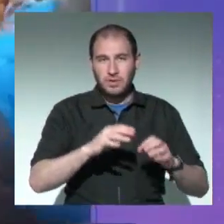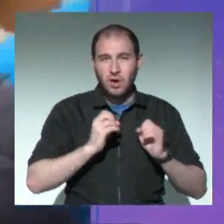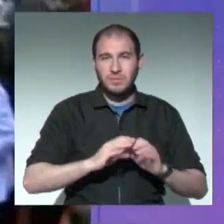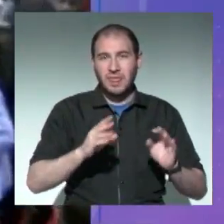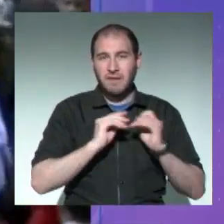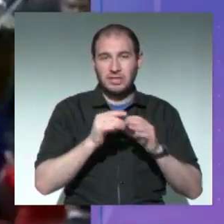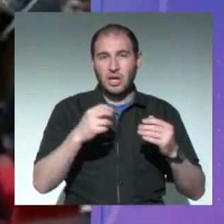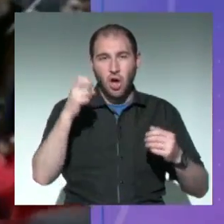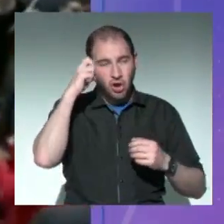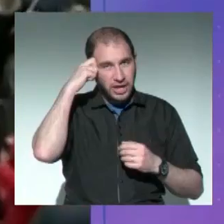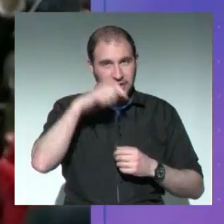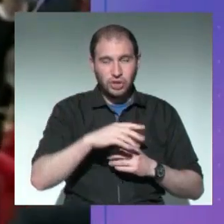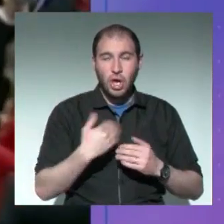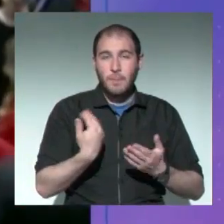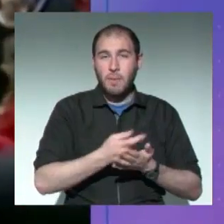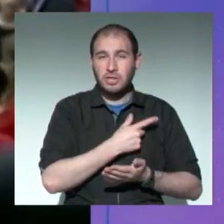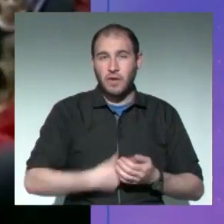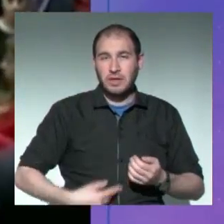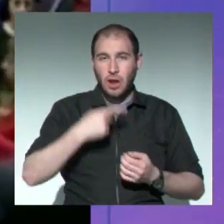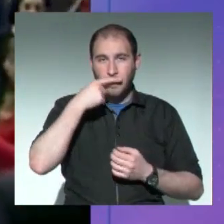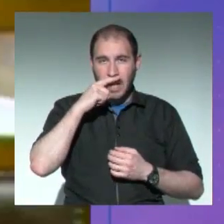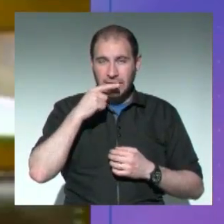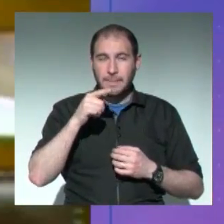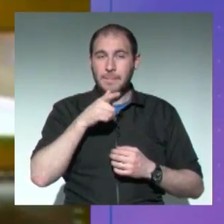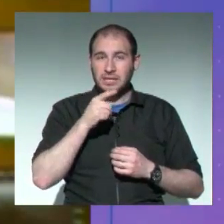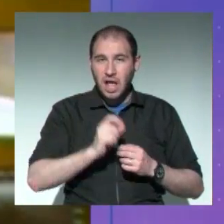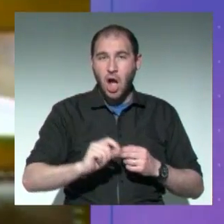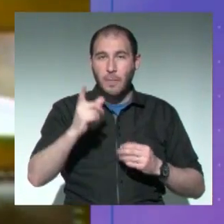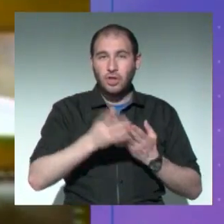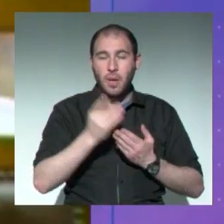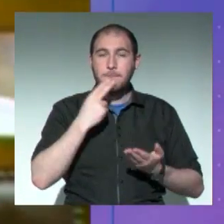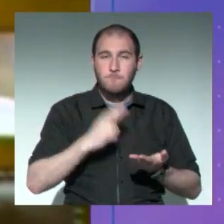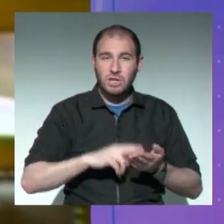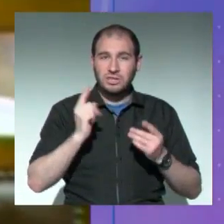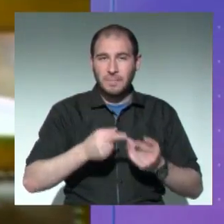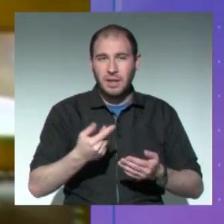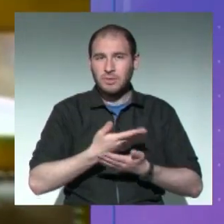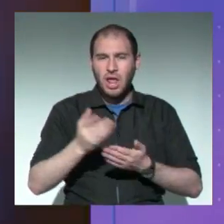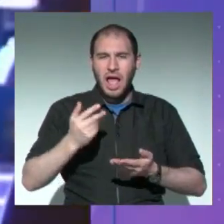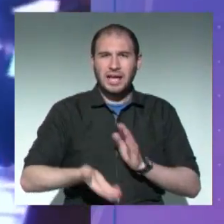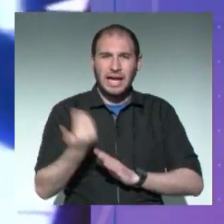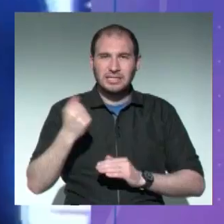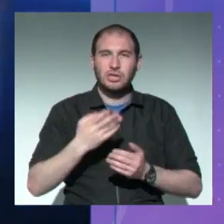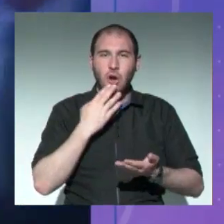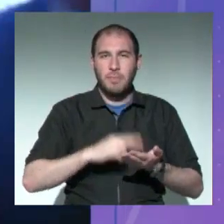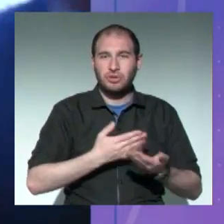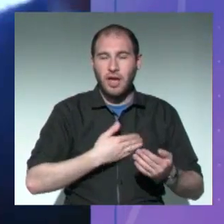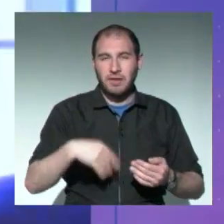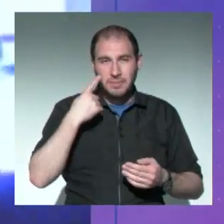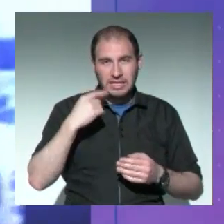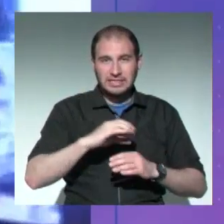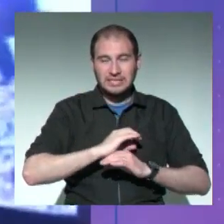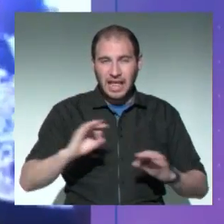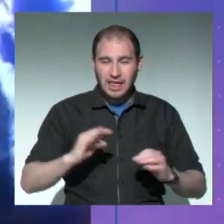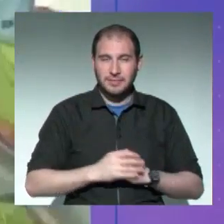el debate en el Congreso. La propuesta del gobierno de Mauricio Macri supone un aumento de impuestos y recortes impopulares para alcanzar el compromiso de déficit fiscal